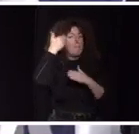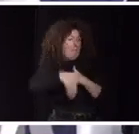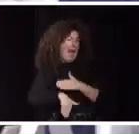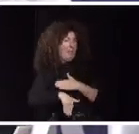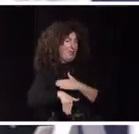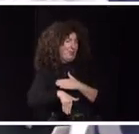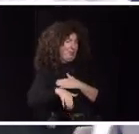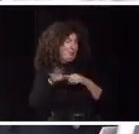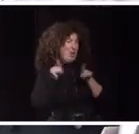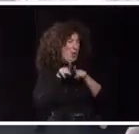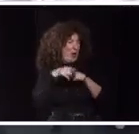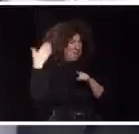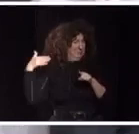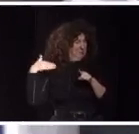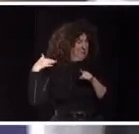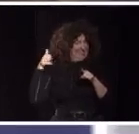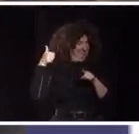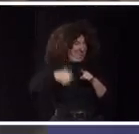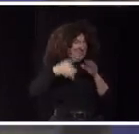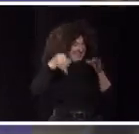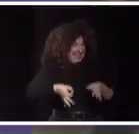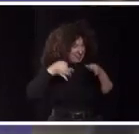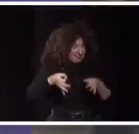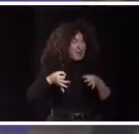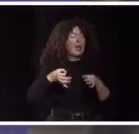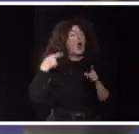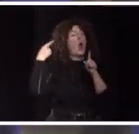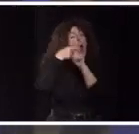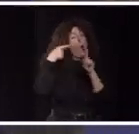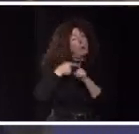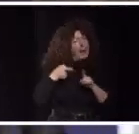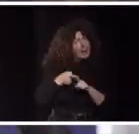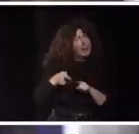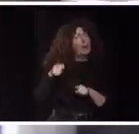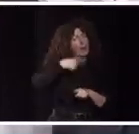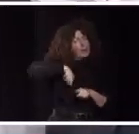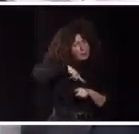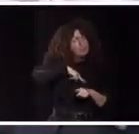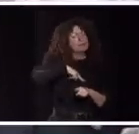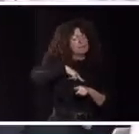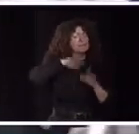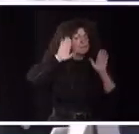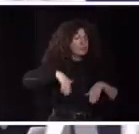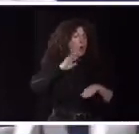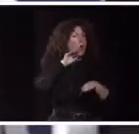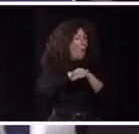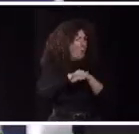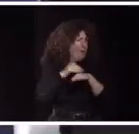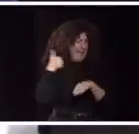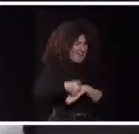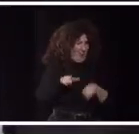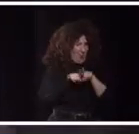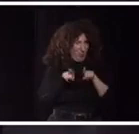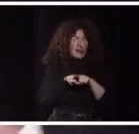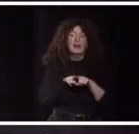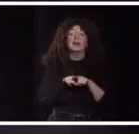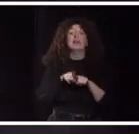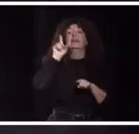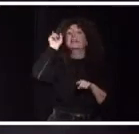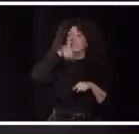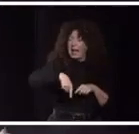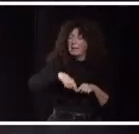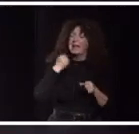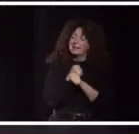siempre los hemos cumplido, nos marcamos unos objetivos y como siempre los hemos cumplido y además también nos pusimos